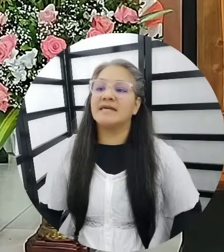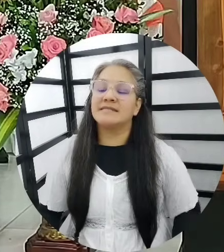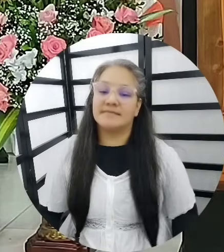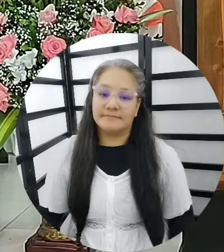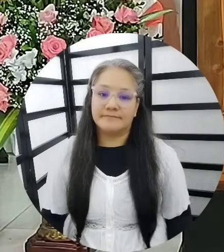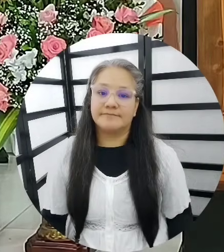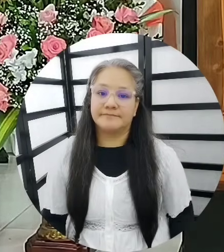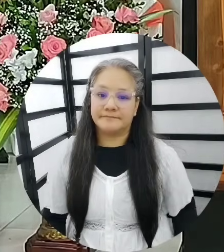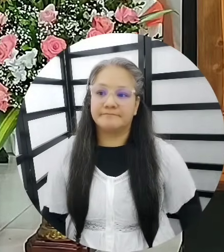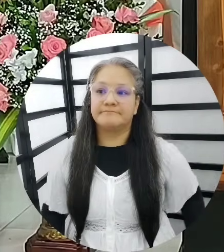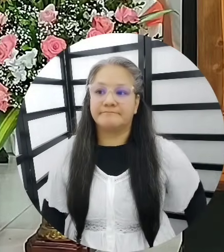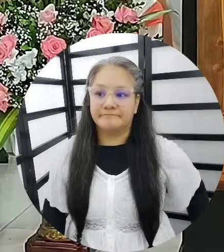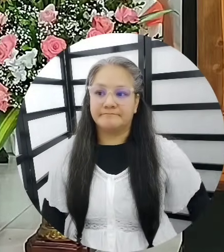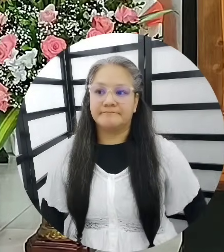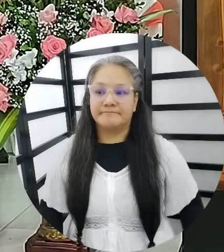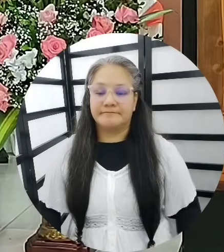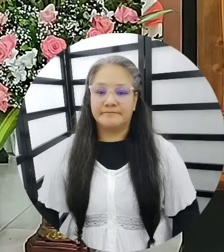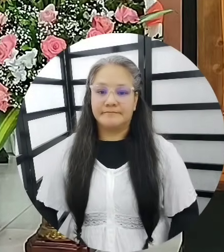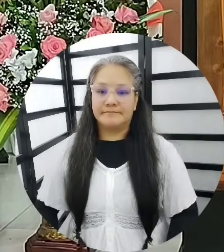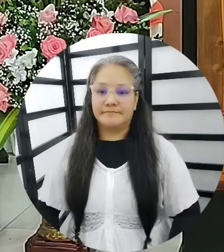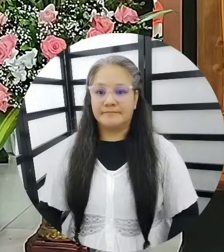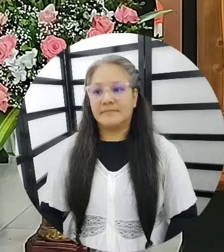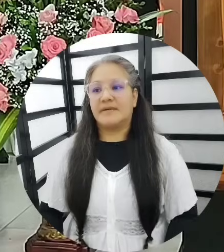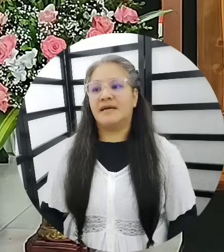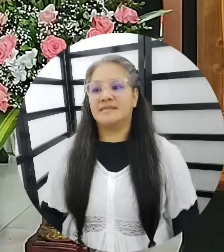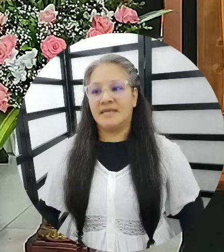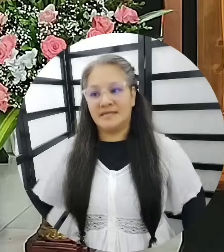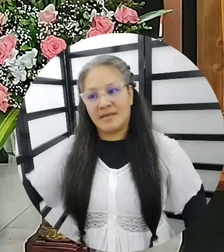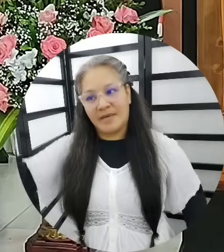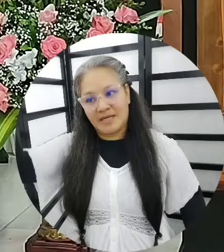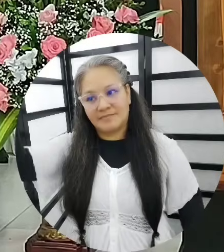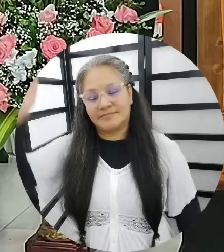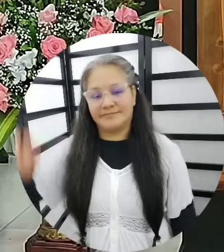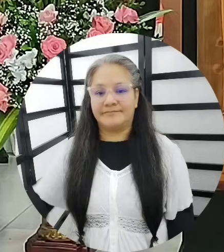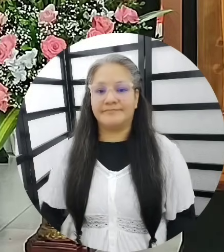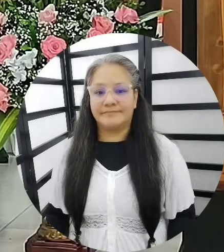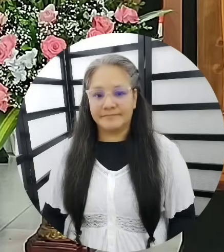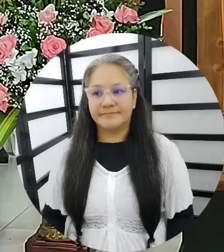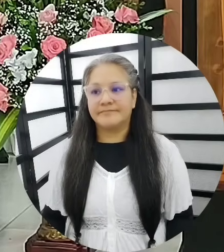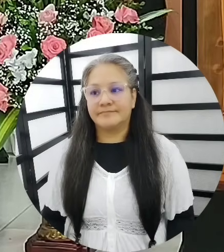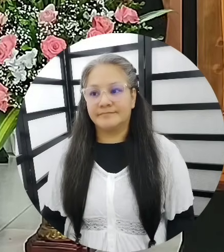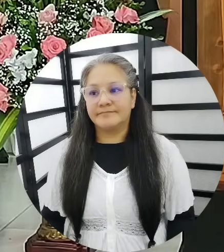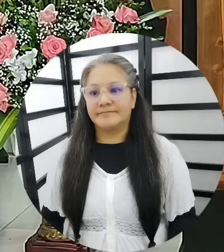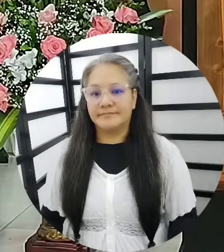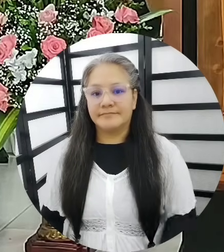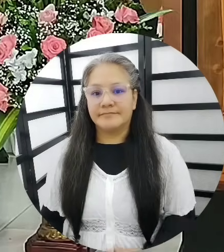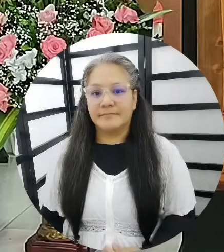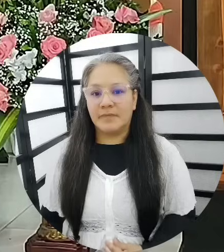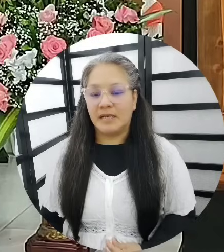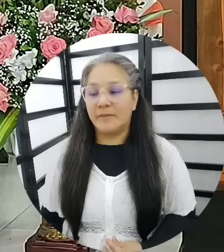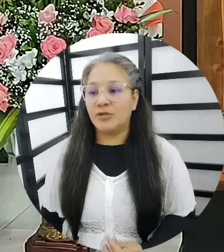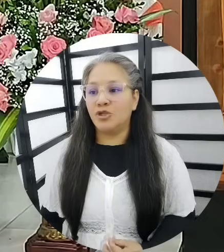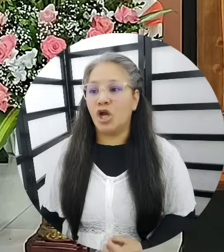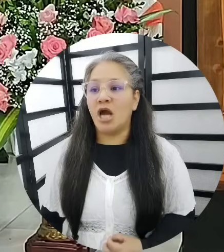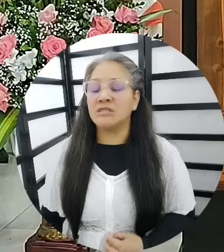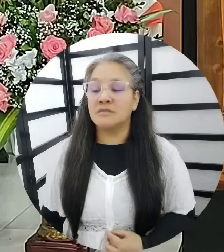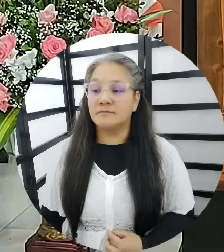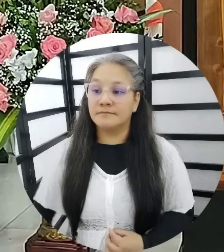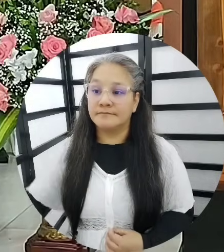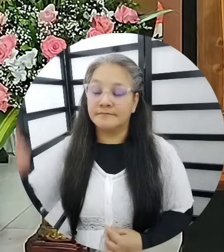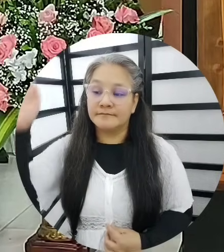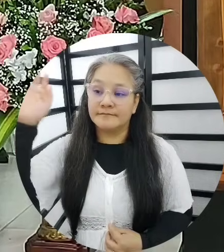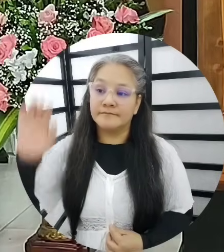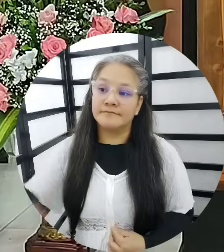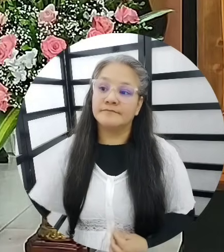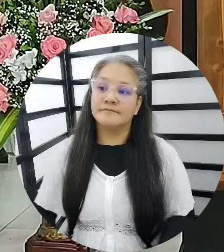colegio, está lleno de eso. Aleluya. Vaya a la iglesia católica, está lleno de eso. Alabado sea Dios. Vaya a cualquier otro lugar, eso